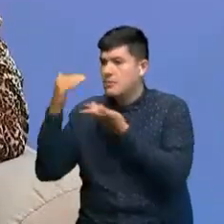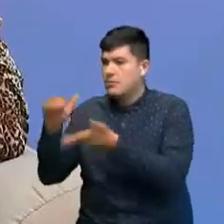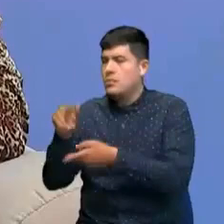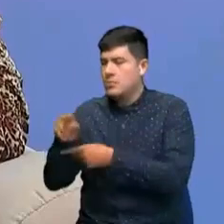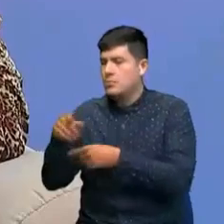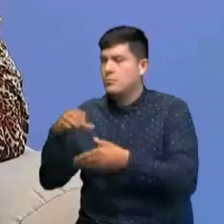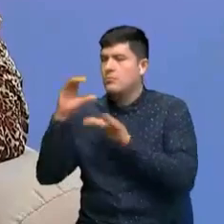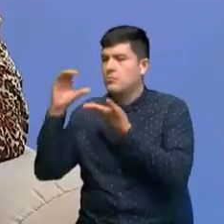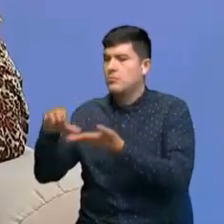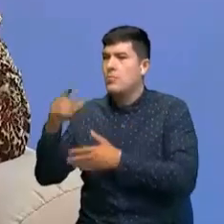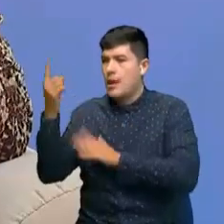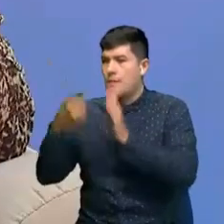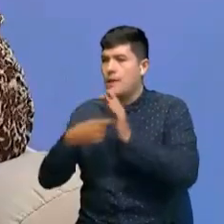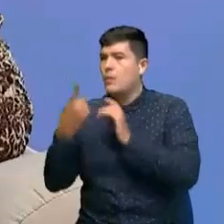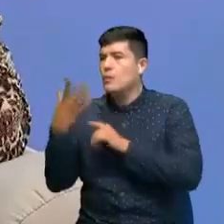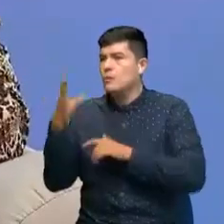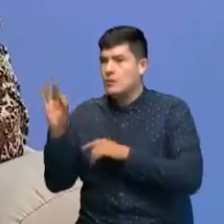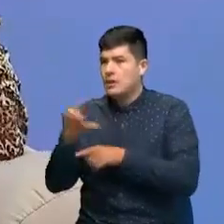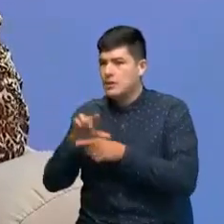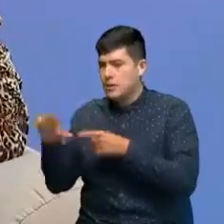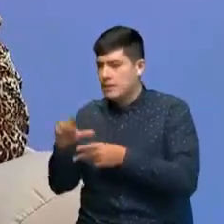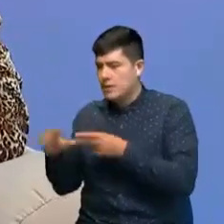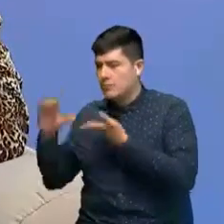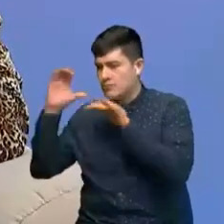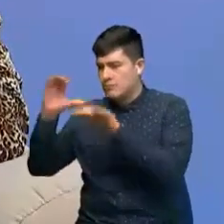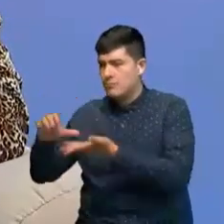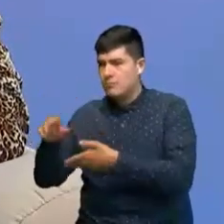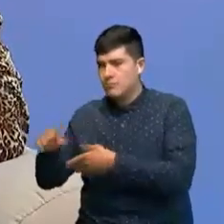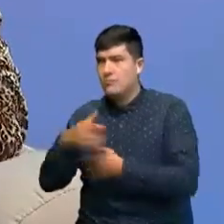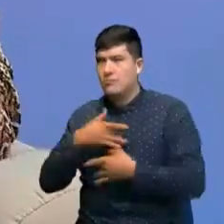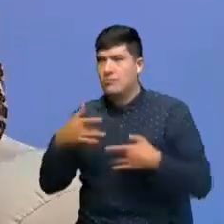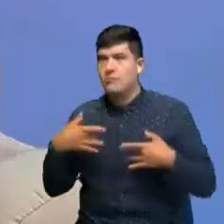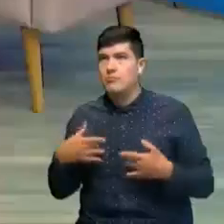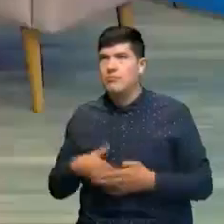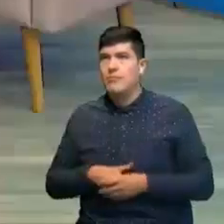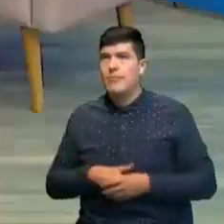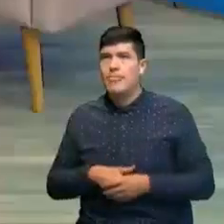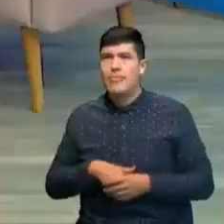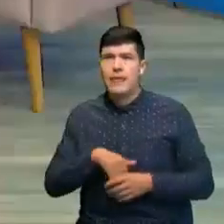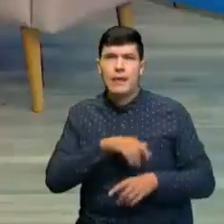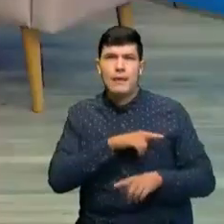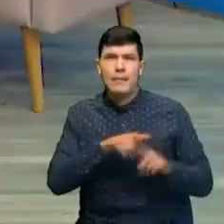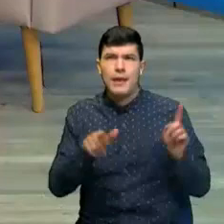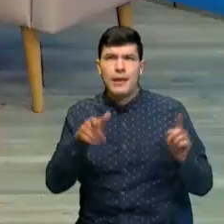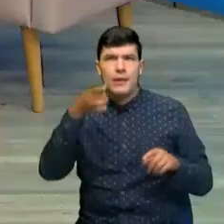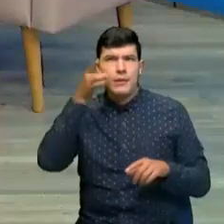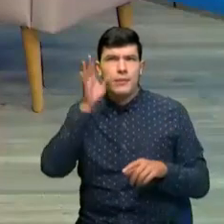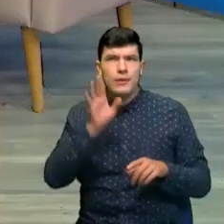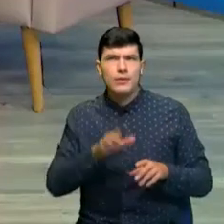sale con 1.150 semanas y su pensión de salario mínimo. Pero que si de pronto el capital